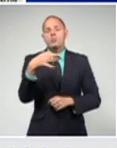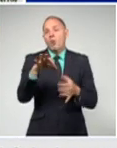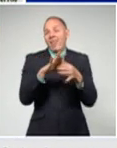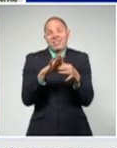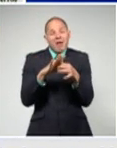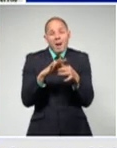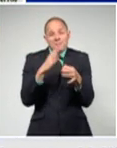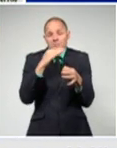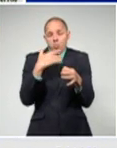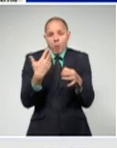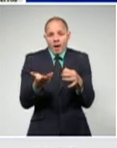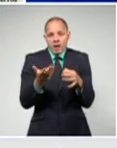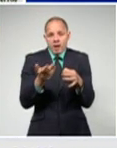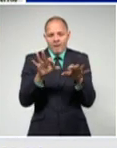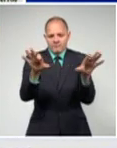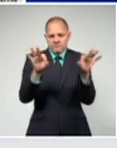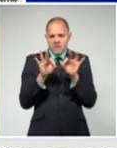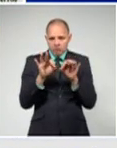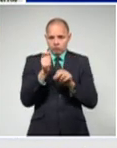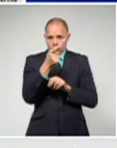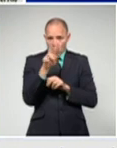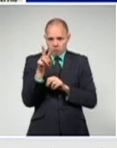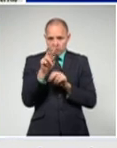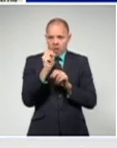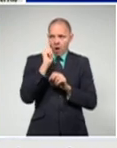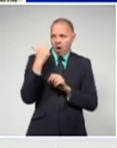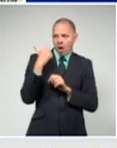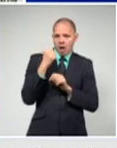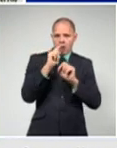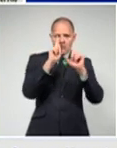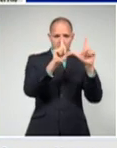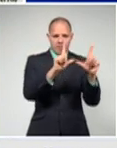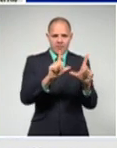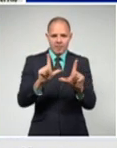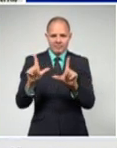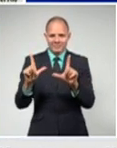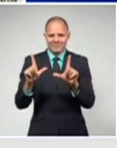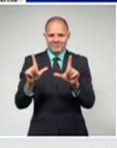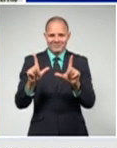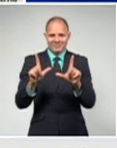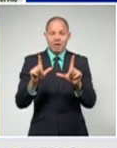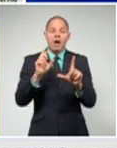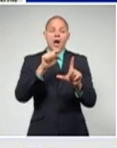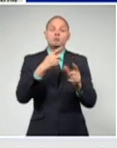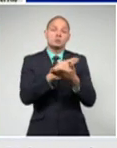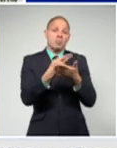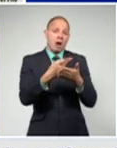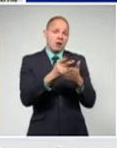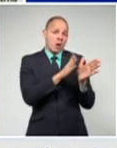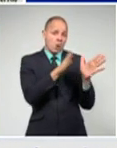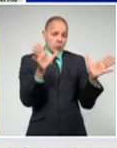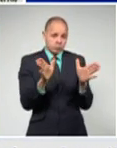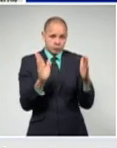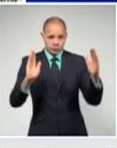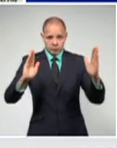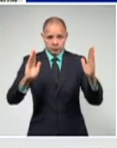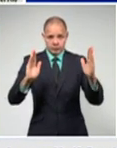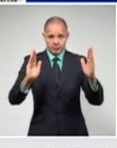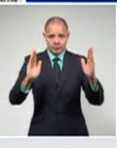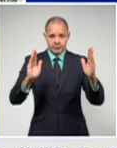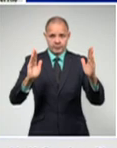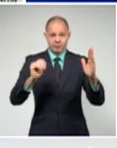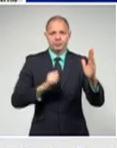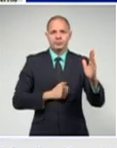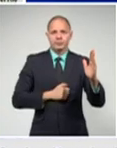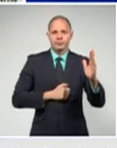de COVID-19 en Cuba durante los últimos 15 días, ahí están representados. Como